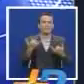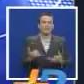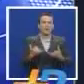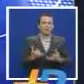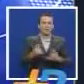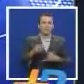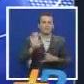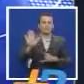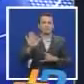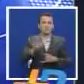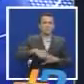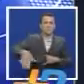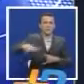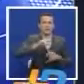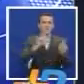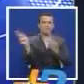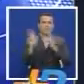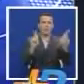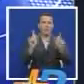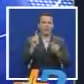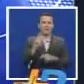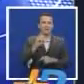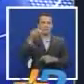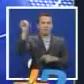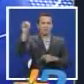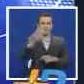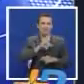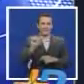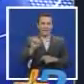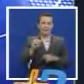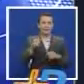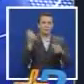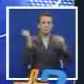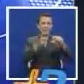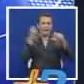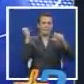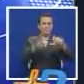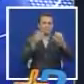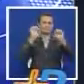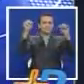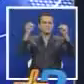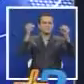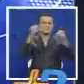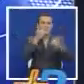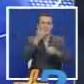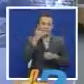Floralia, en el norte de Cali. Allí se encuentra nuestra compañera Natalia Vinasco. Natalia, buenas tardes.